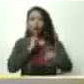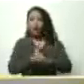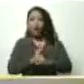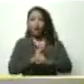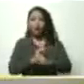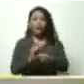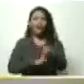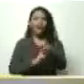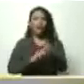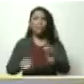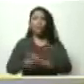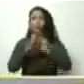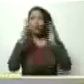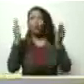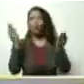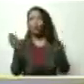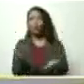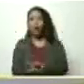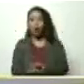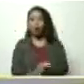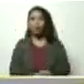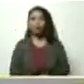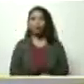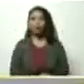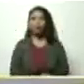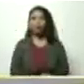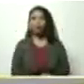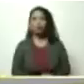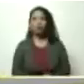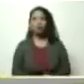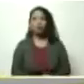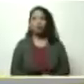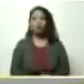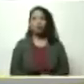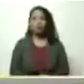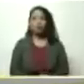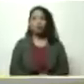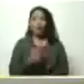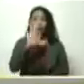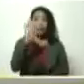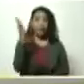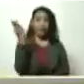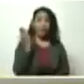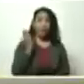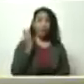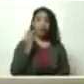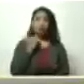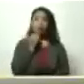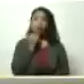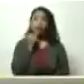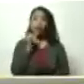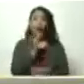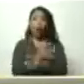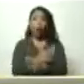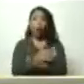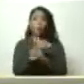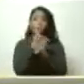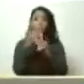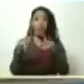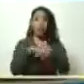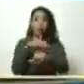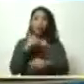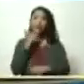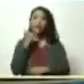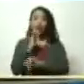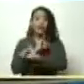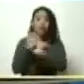carácter mundialista rueda de prensa mundialista ya viene el juego de Argentina en media hora exactamente ya vamos a